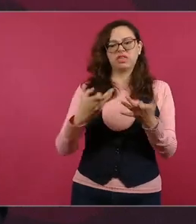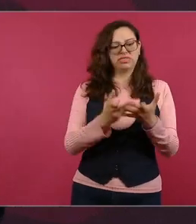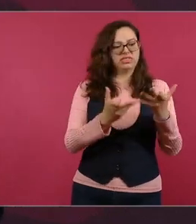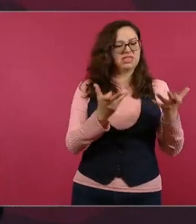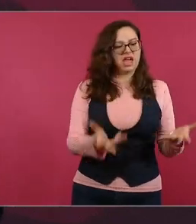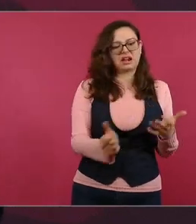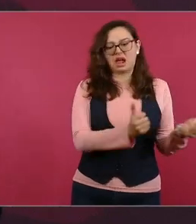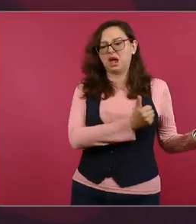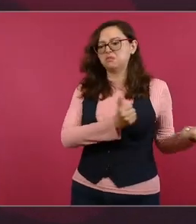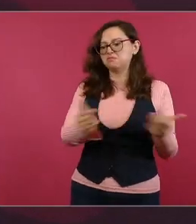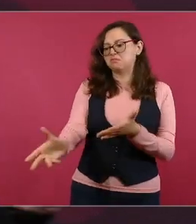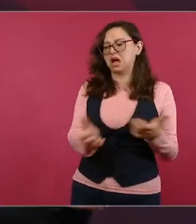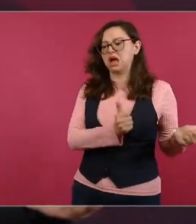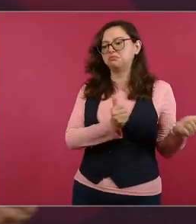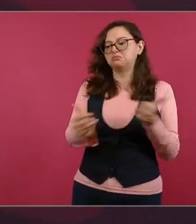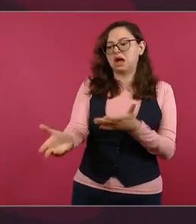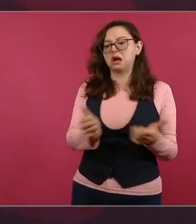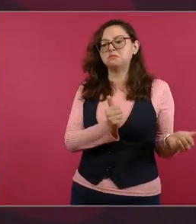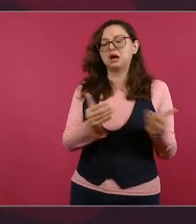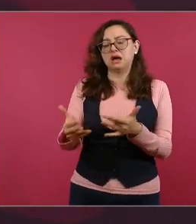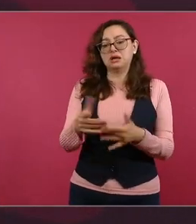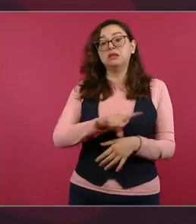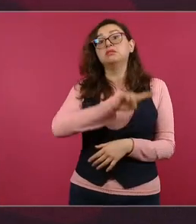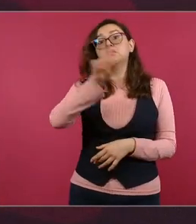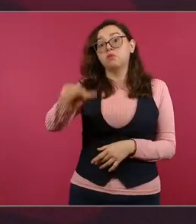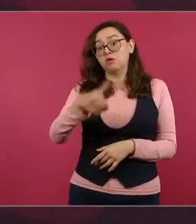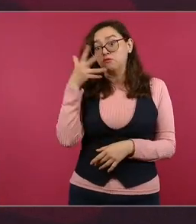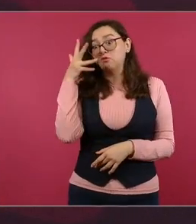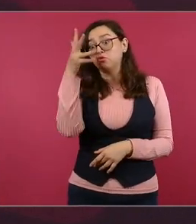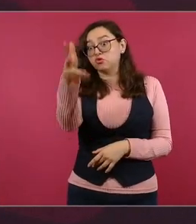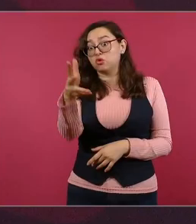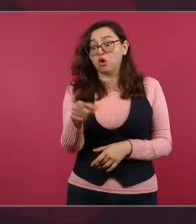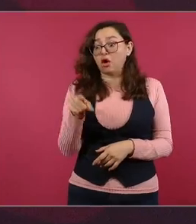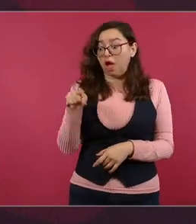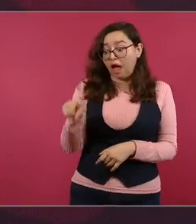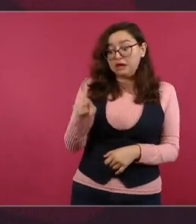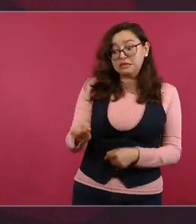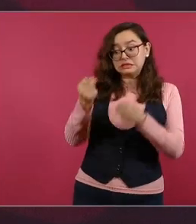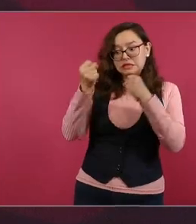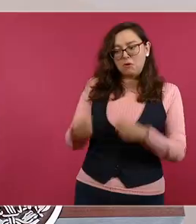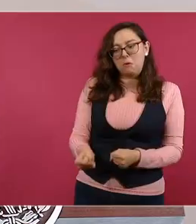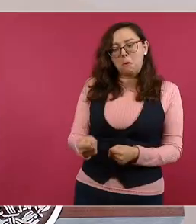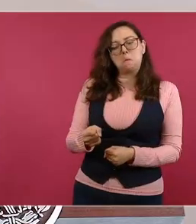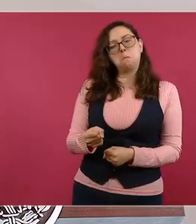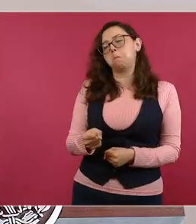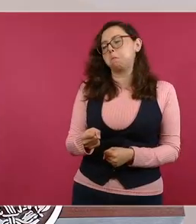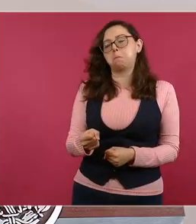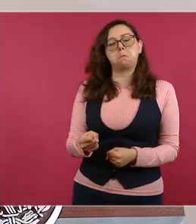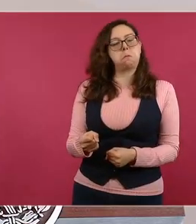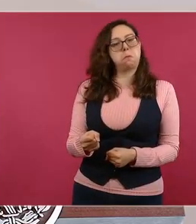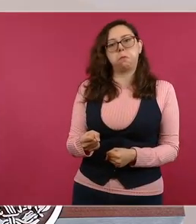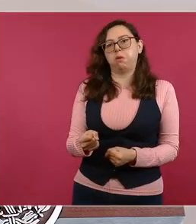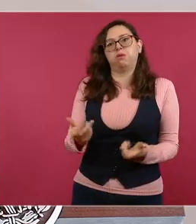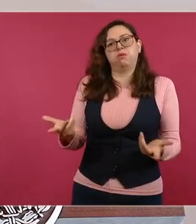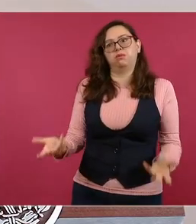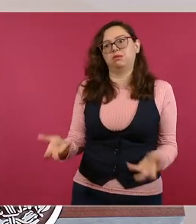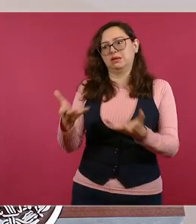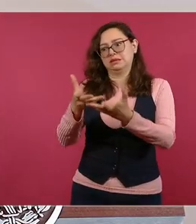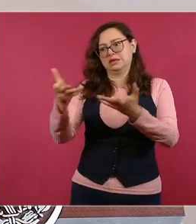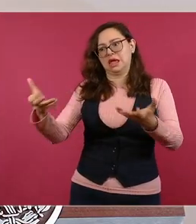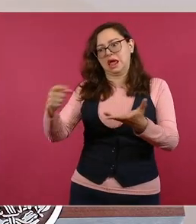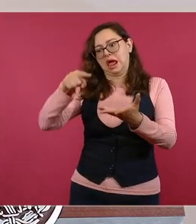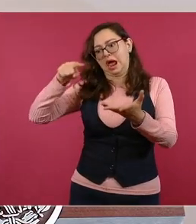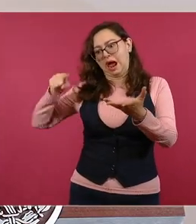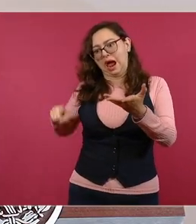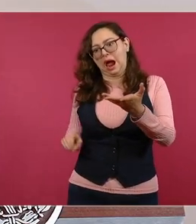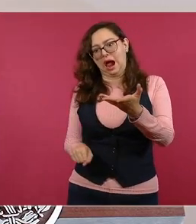formas iba a quedar mal porque eh es e la